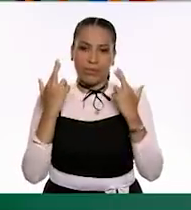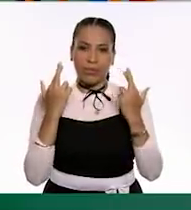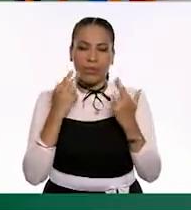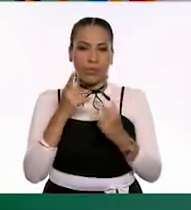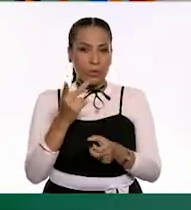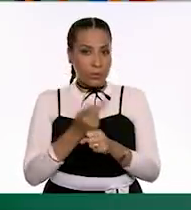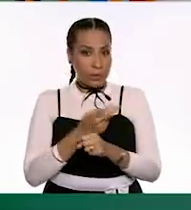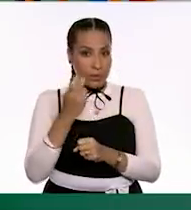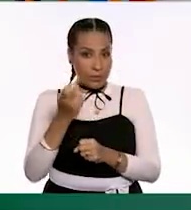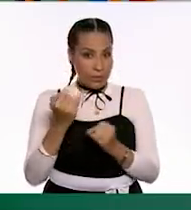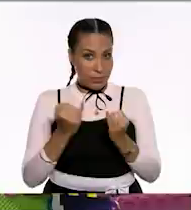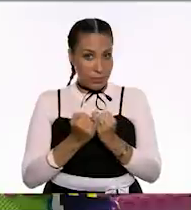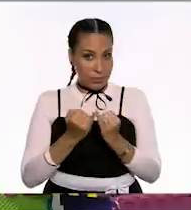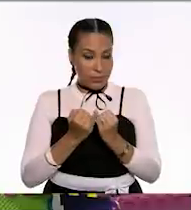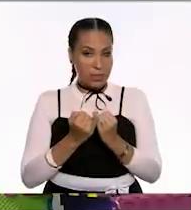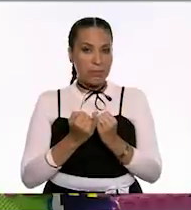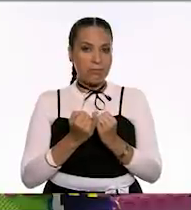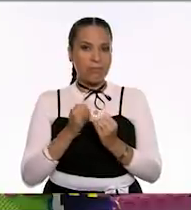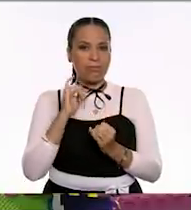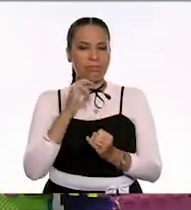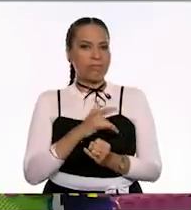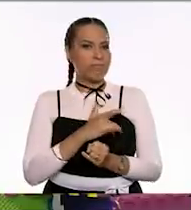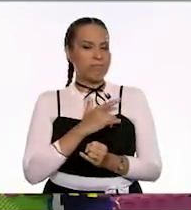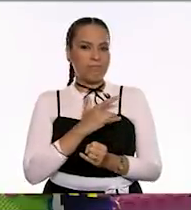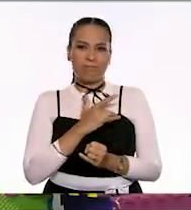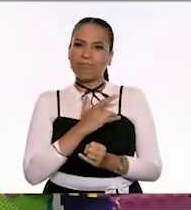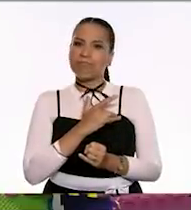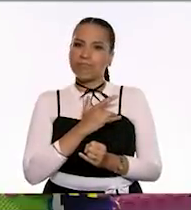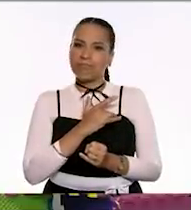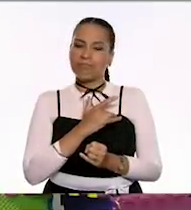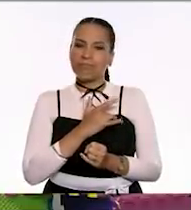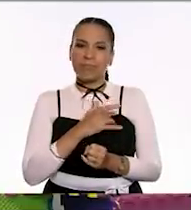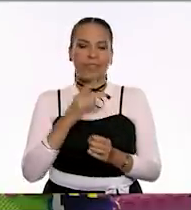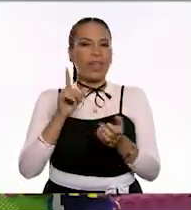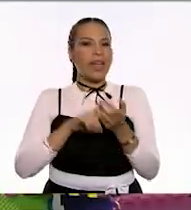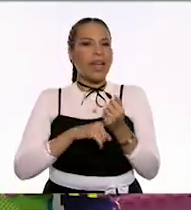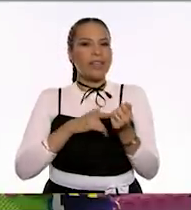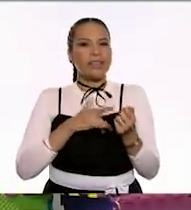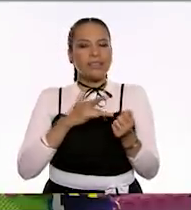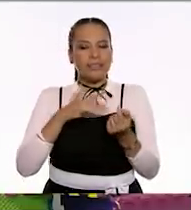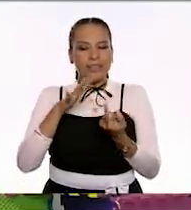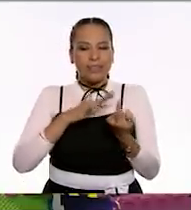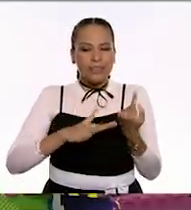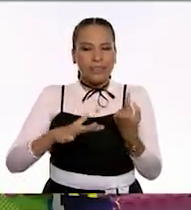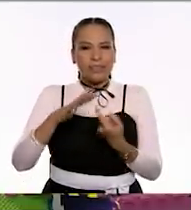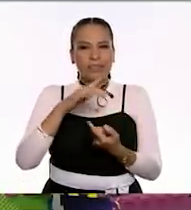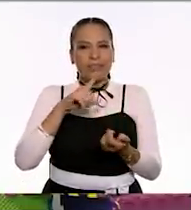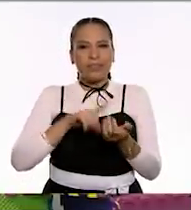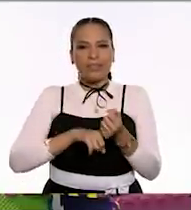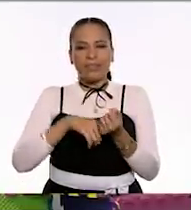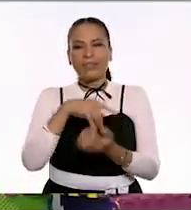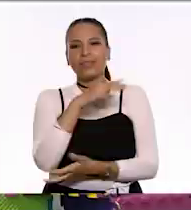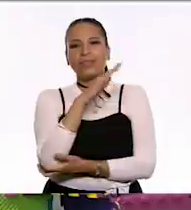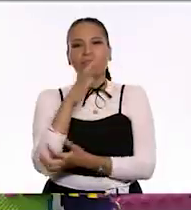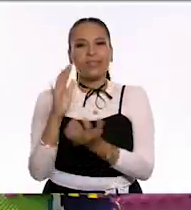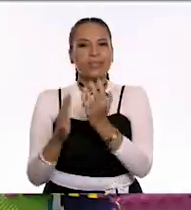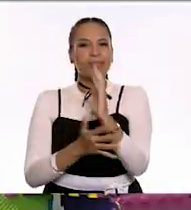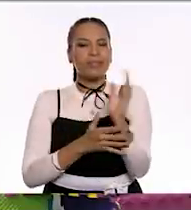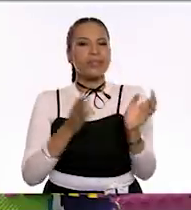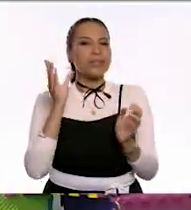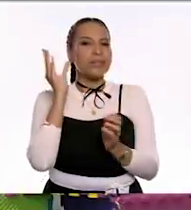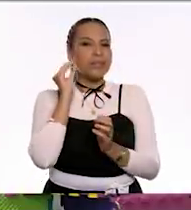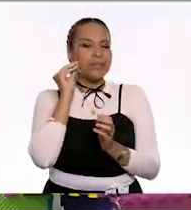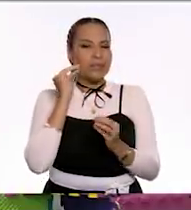ti te pasó lo mismo? Sí, te sientes definitivamente inmerso, como si estuvieras en medio de la naturaleza,